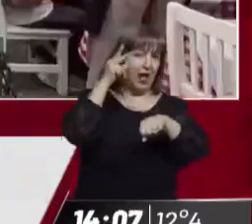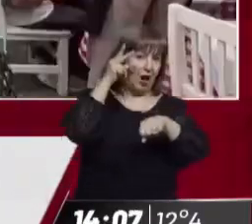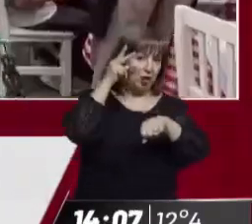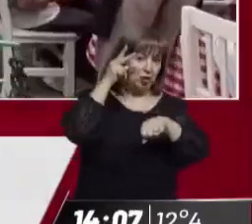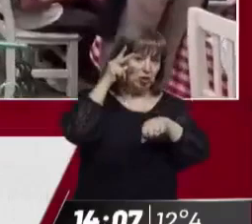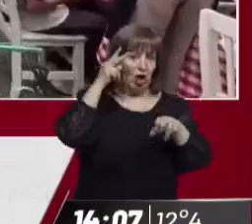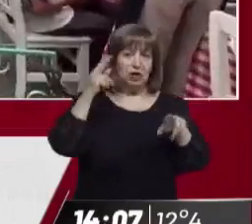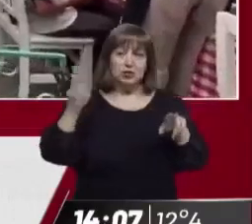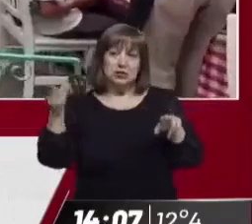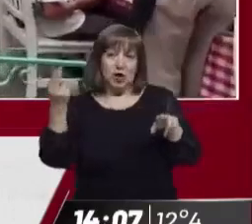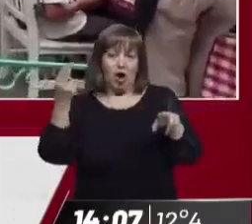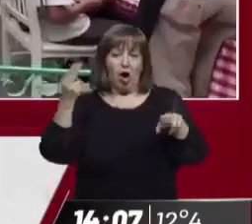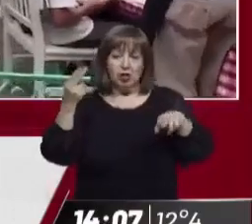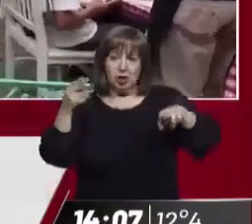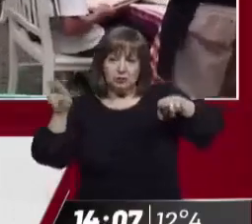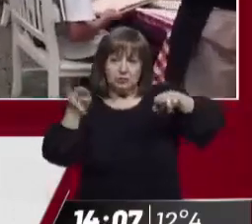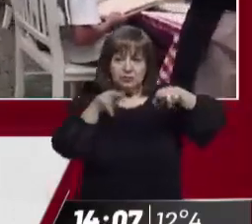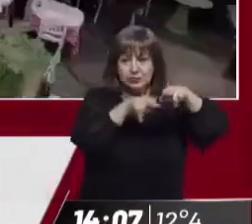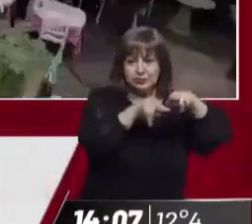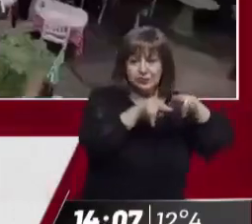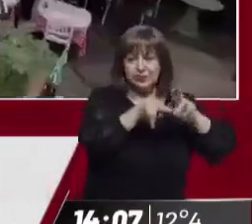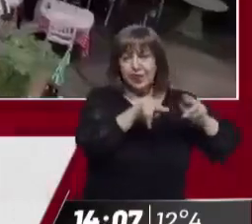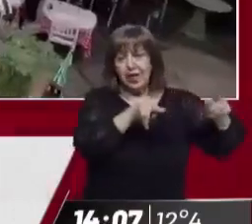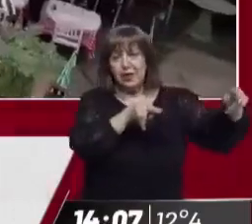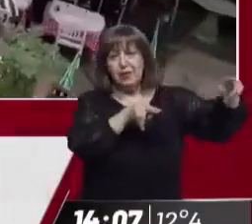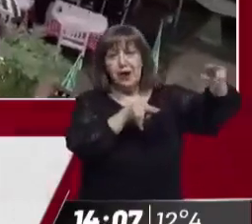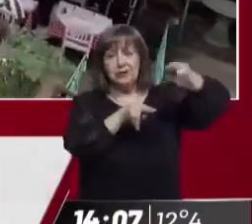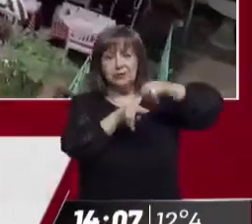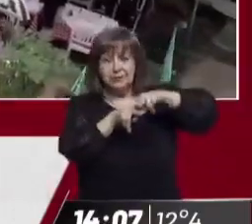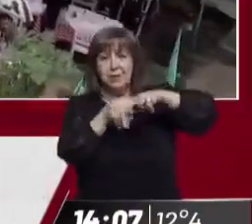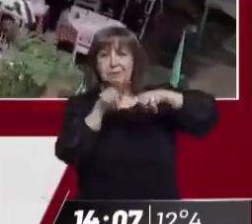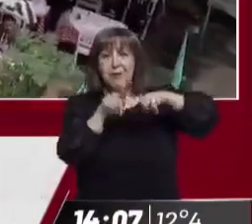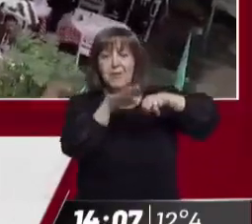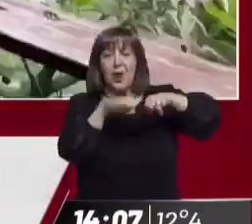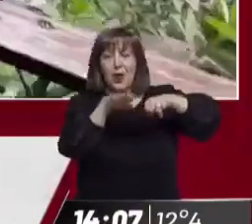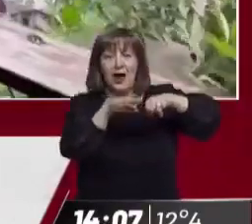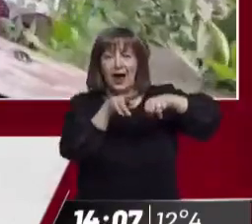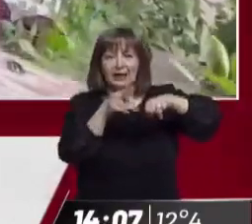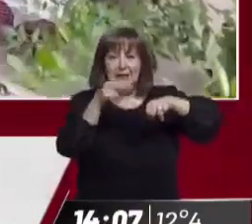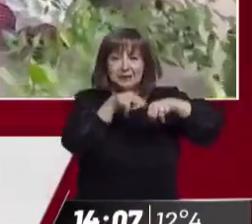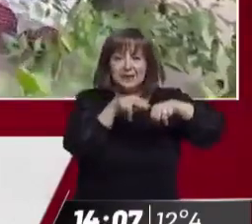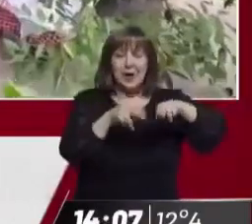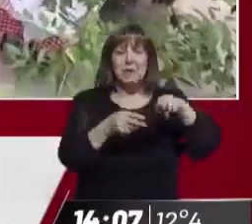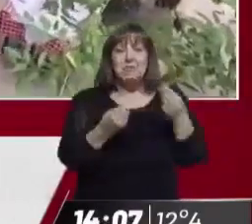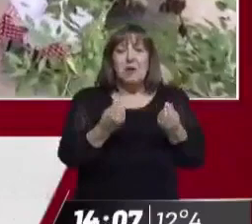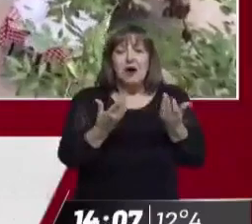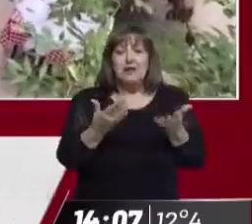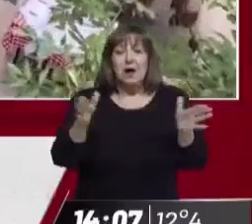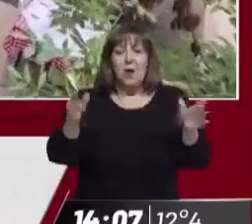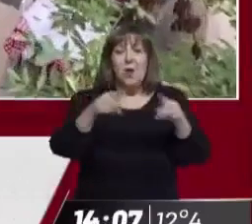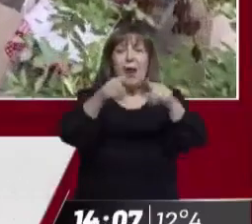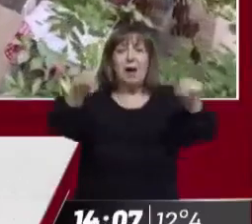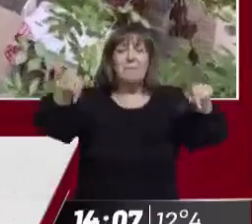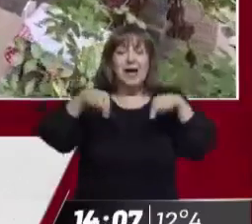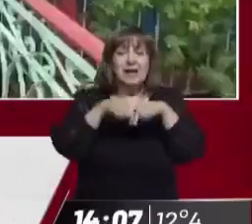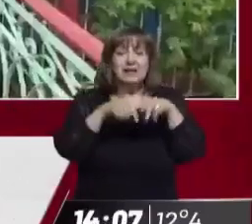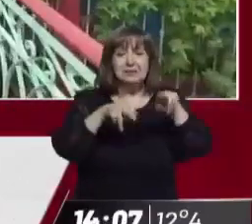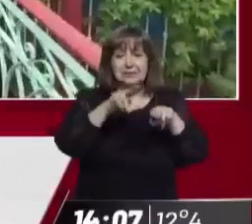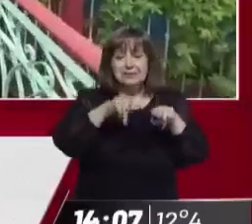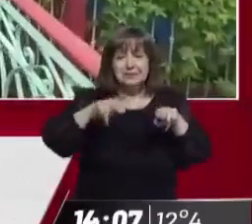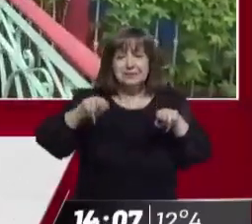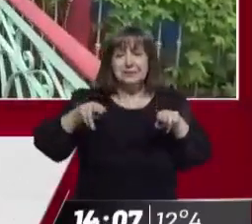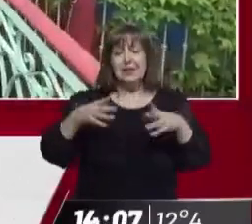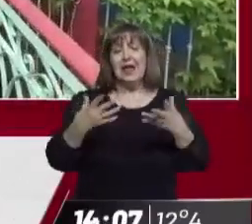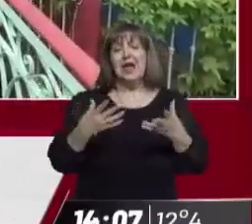entraba otra persona a dormir hasta que esa persona llegaba. Y se habla de que en ese momento una cama